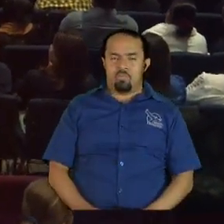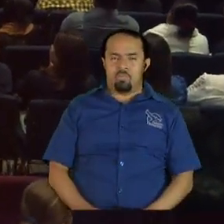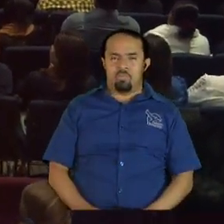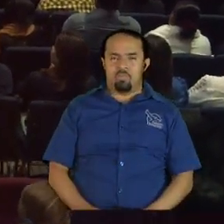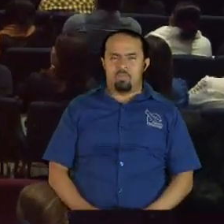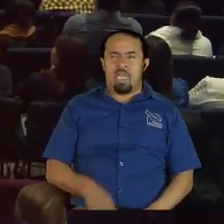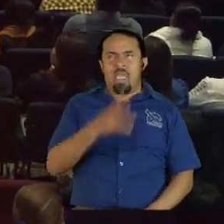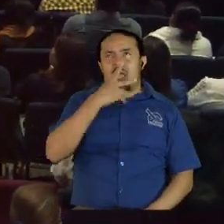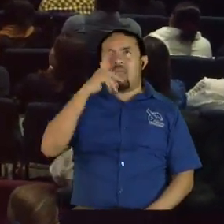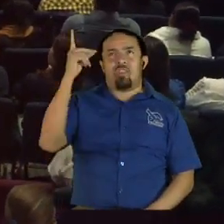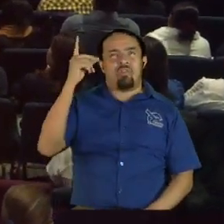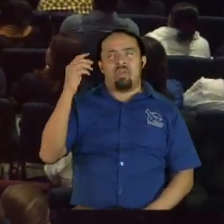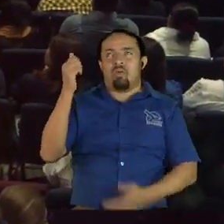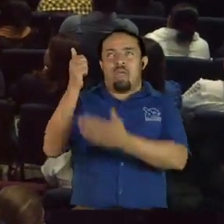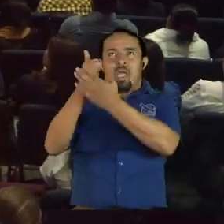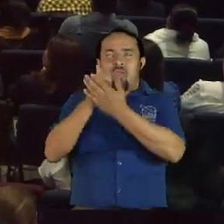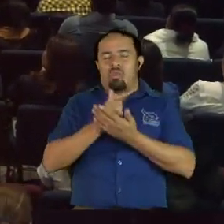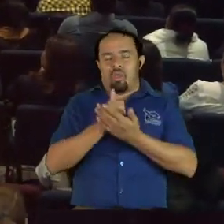Ay, Dios mío.